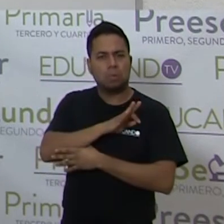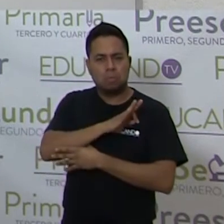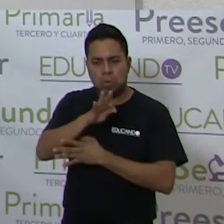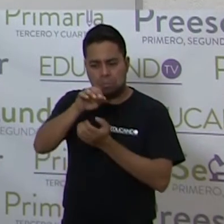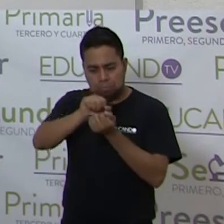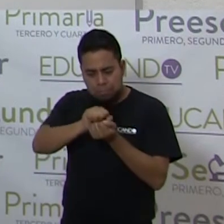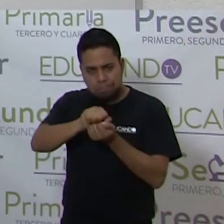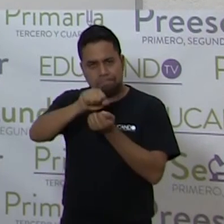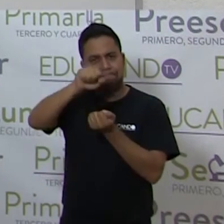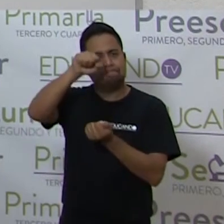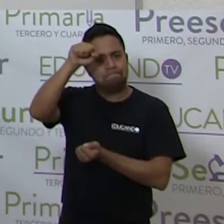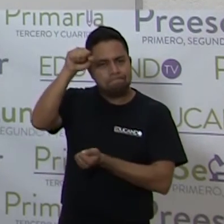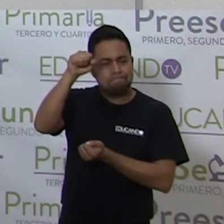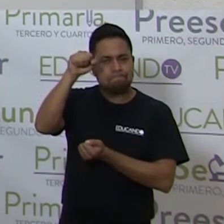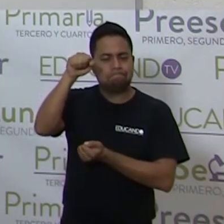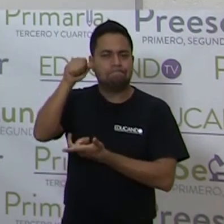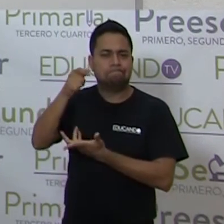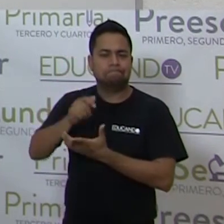conocer